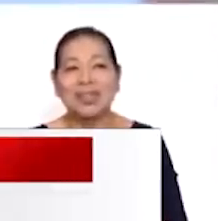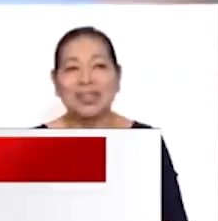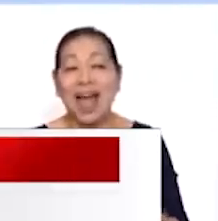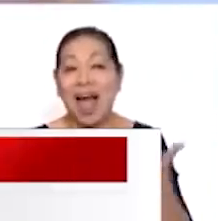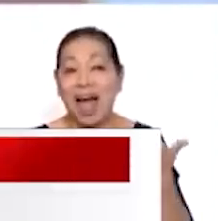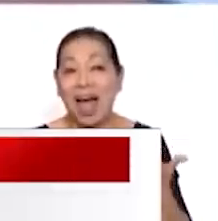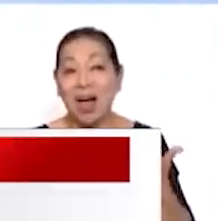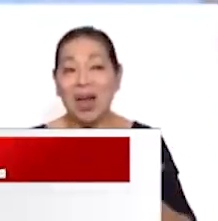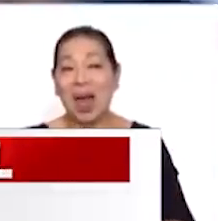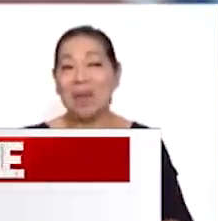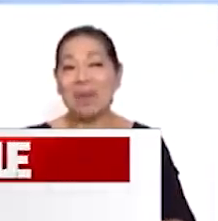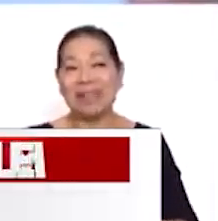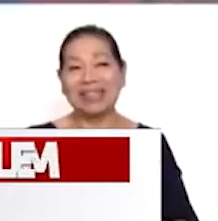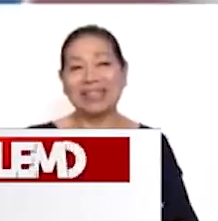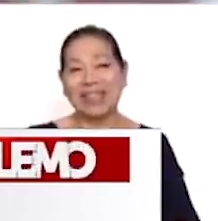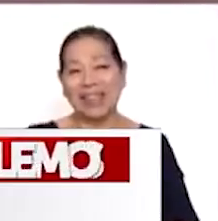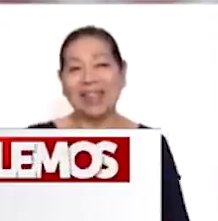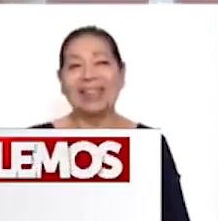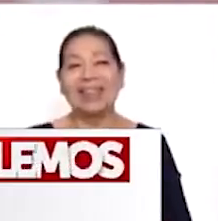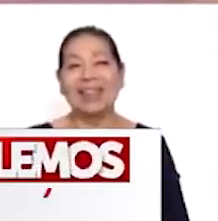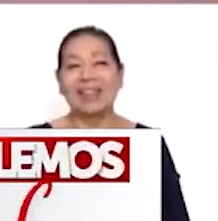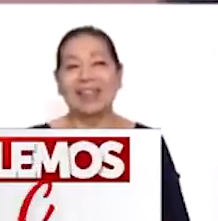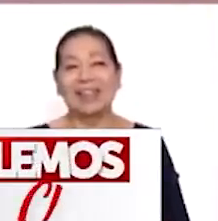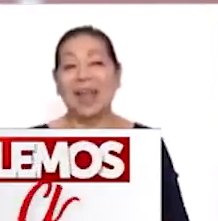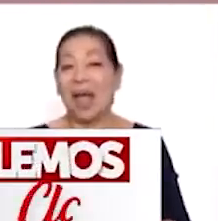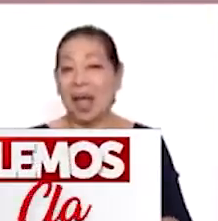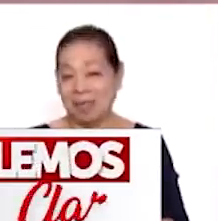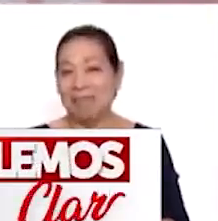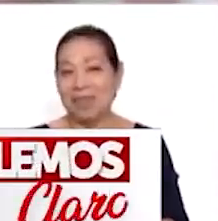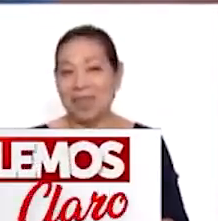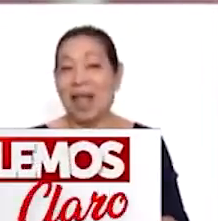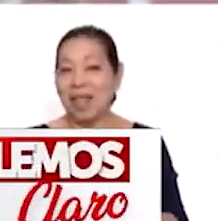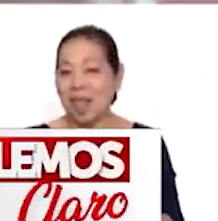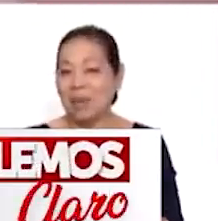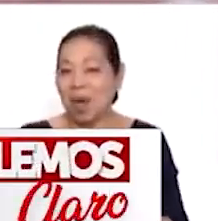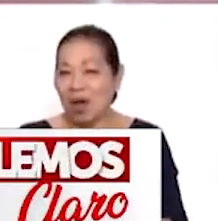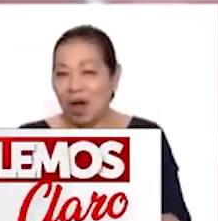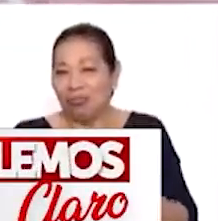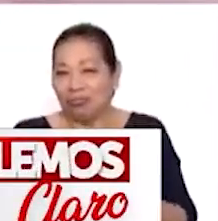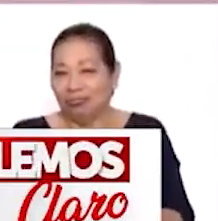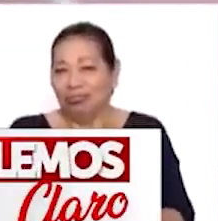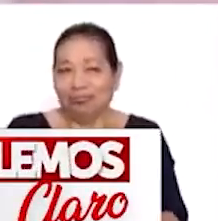panamericanos para sobrevivir, ¿no? Estaba haciendo un poco de, no sé qué hacía, ¿no?